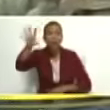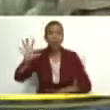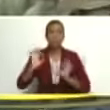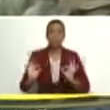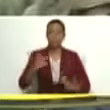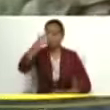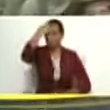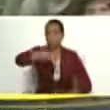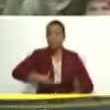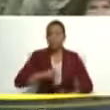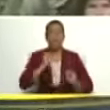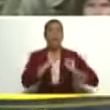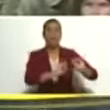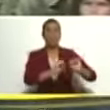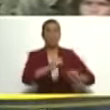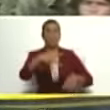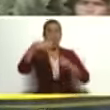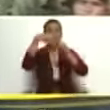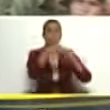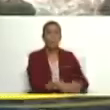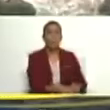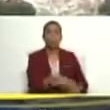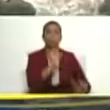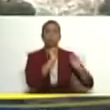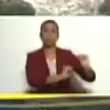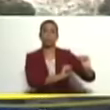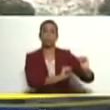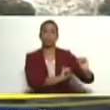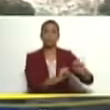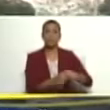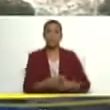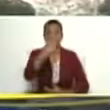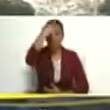de todo, anticolonialista por encima de todo.